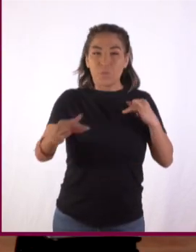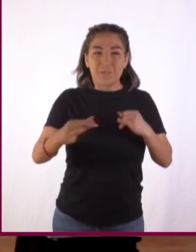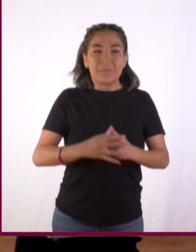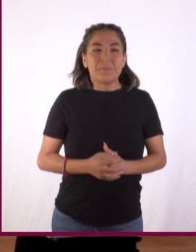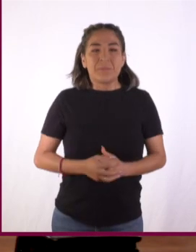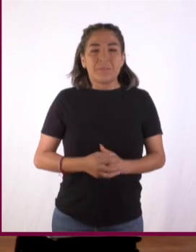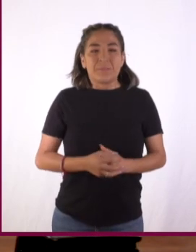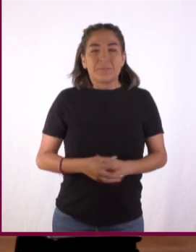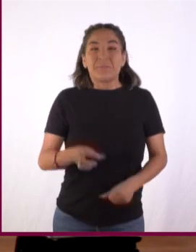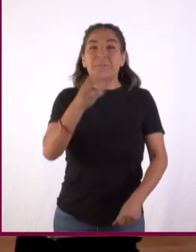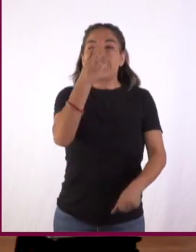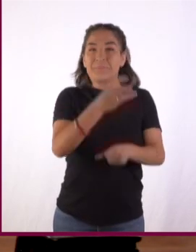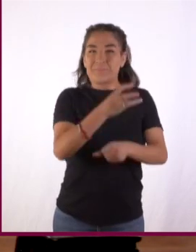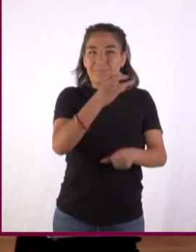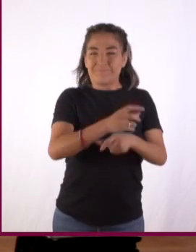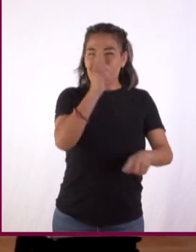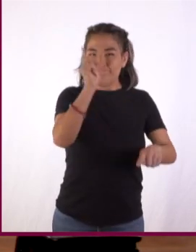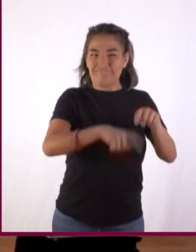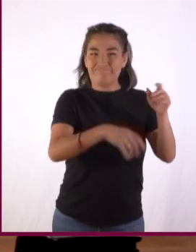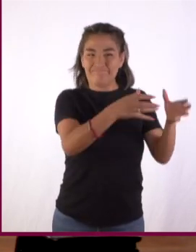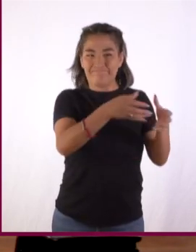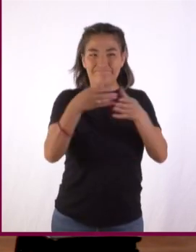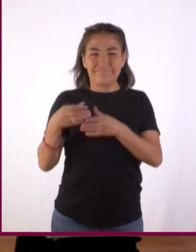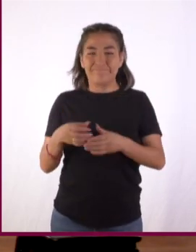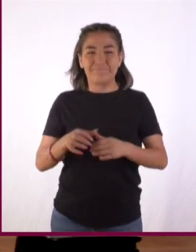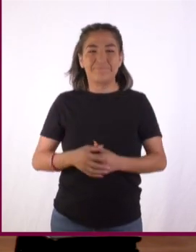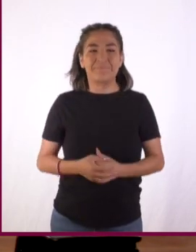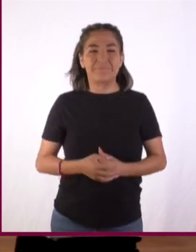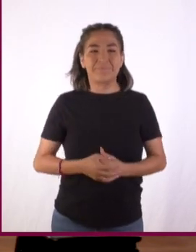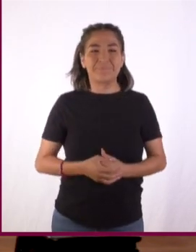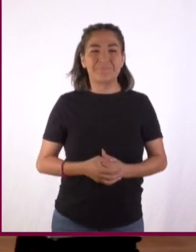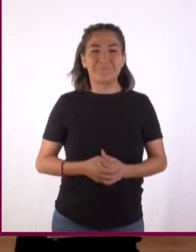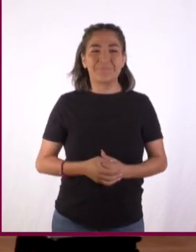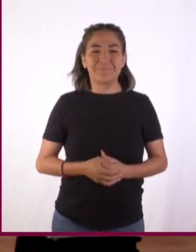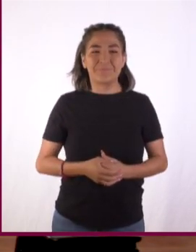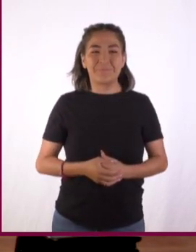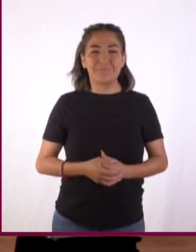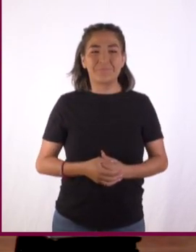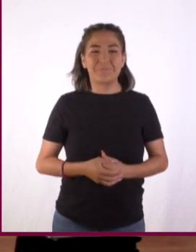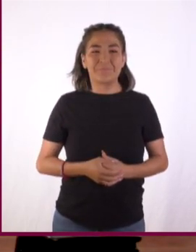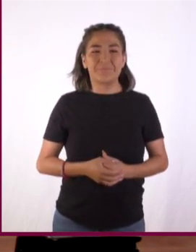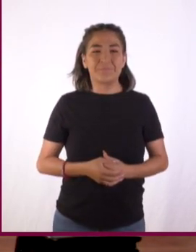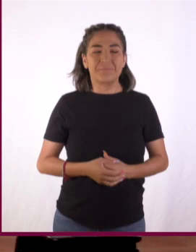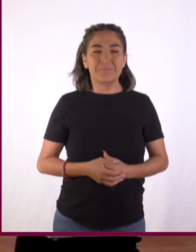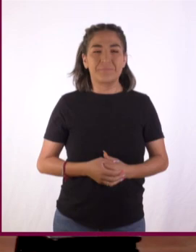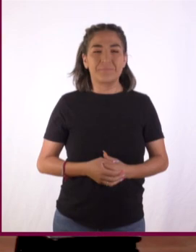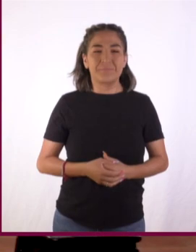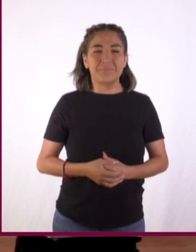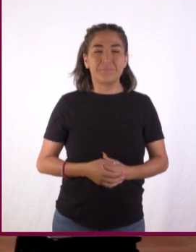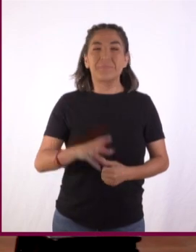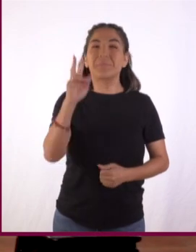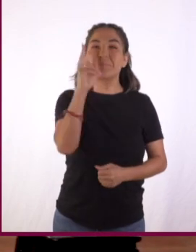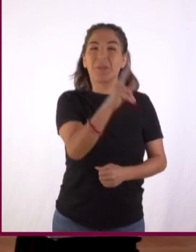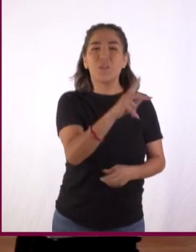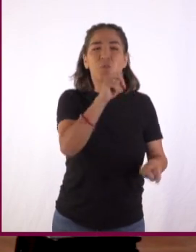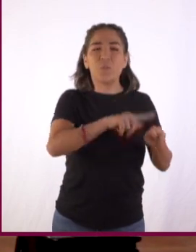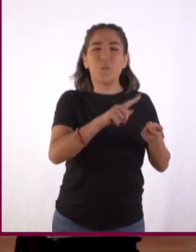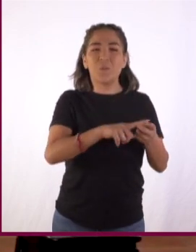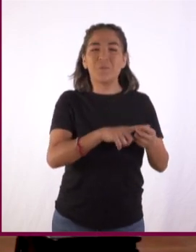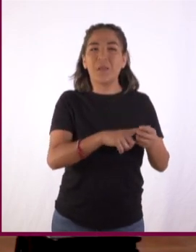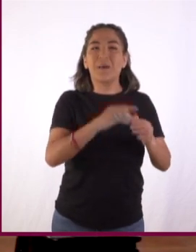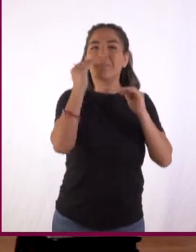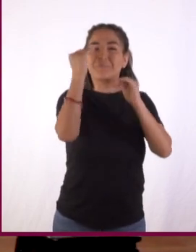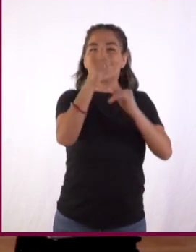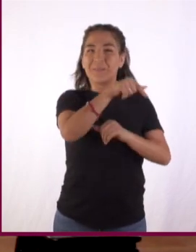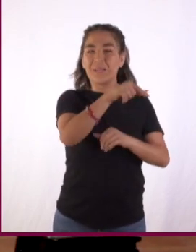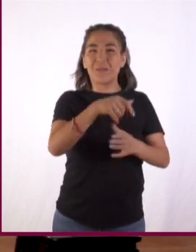Bien. Y finalmente voy a quitar el tercer y último objeto. y observamos